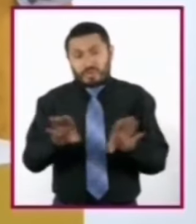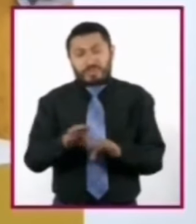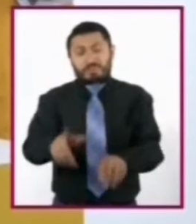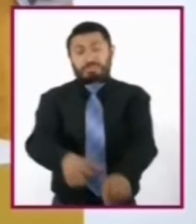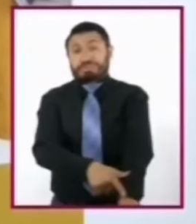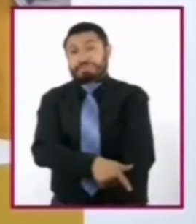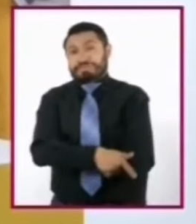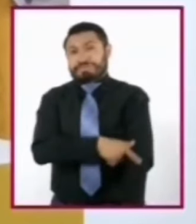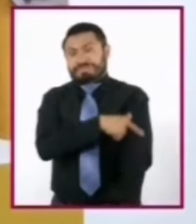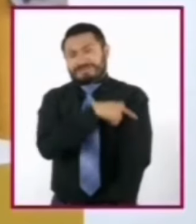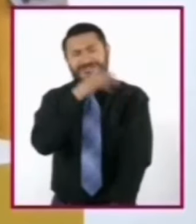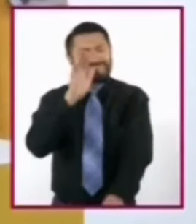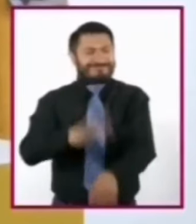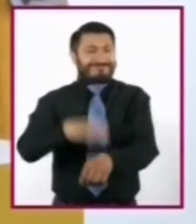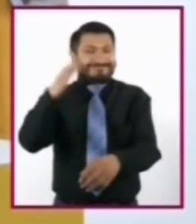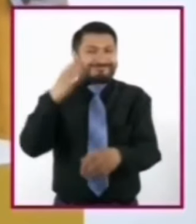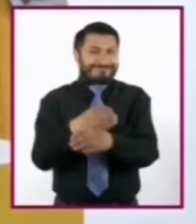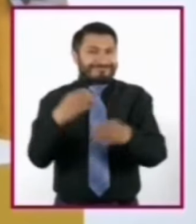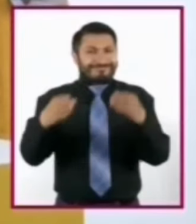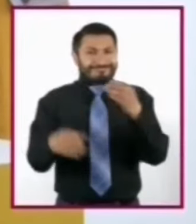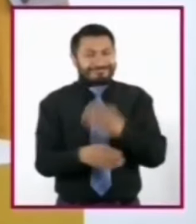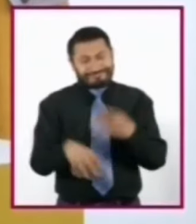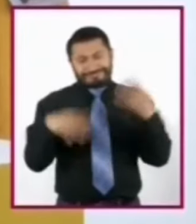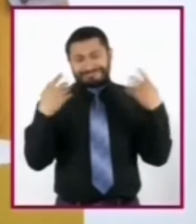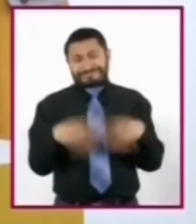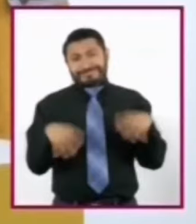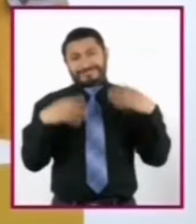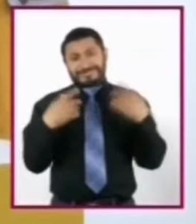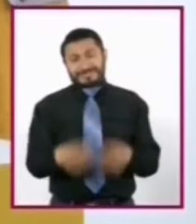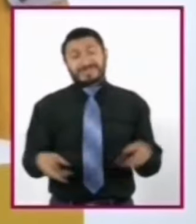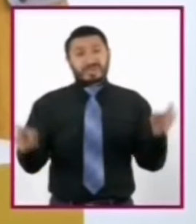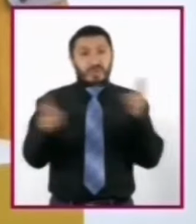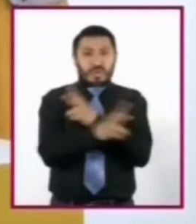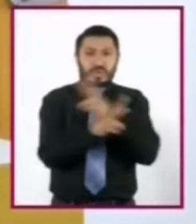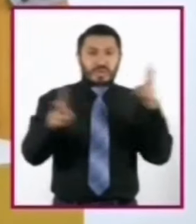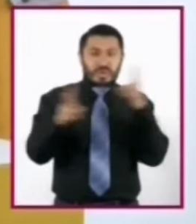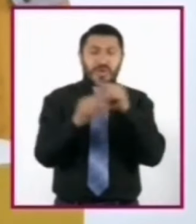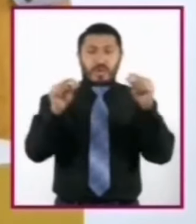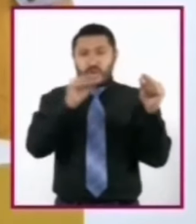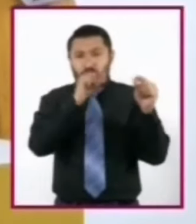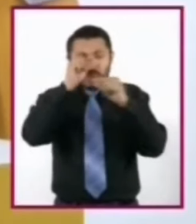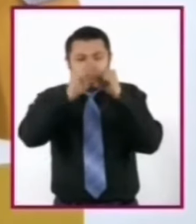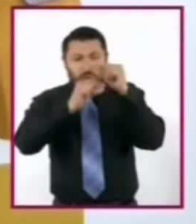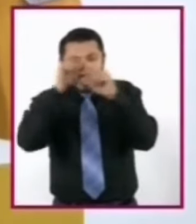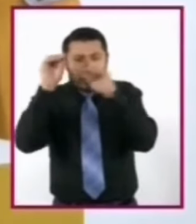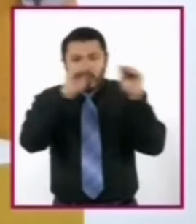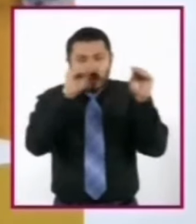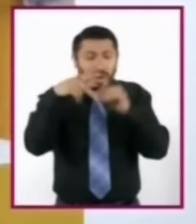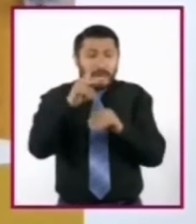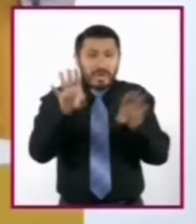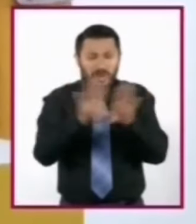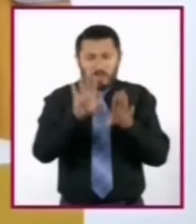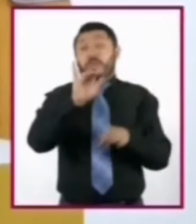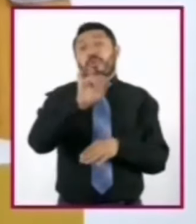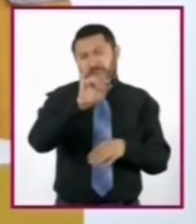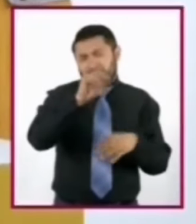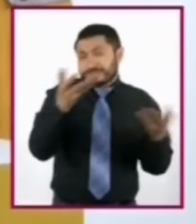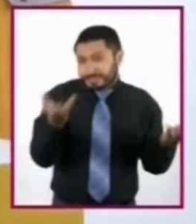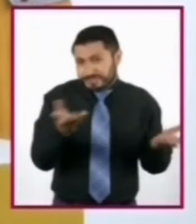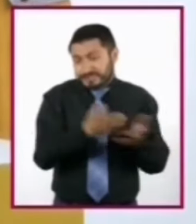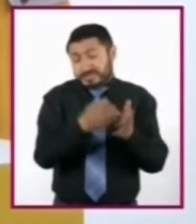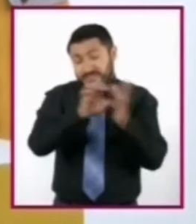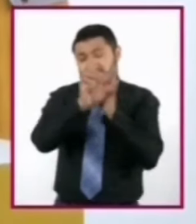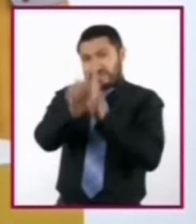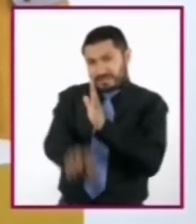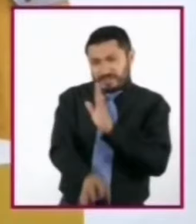e involucra más cosas que las partículas en movimiento del aire, pero podríamos decir que sí. Por